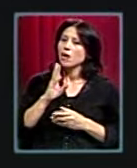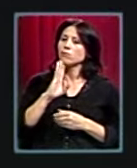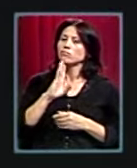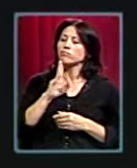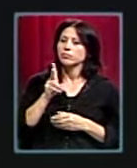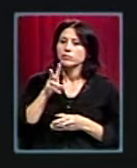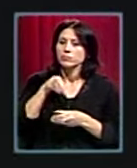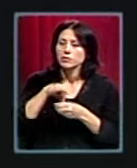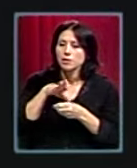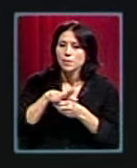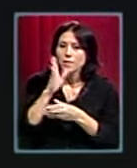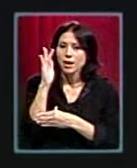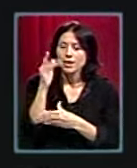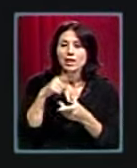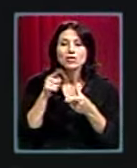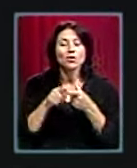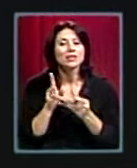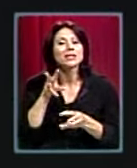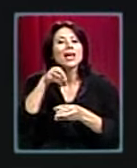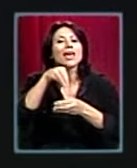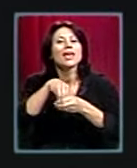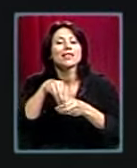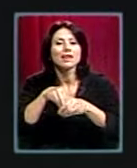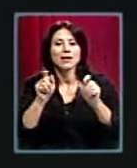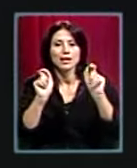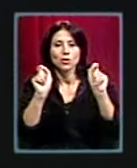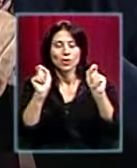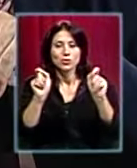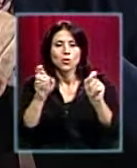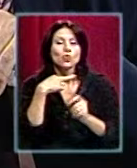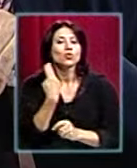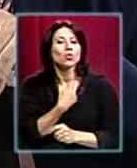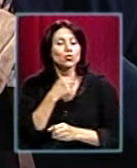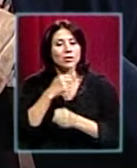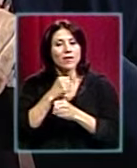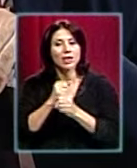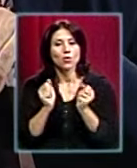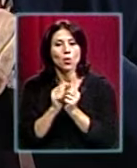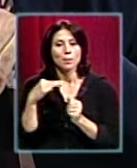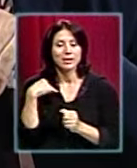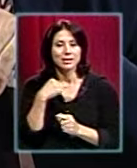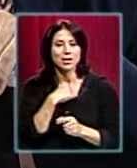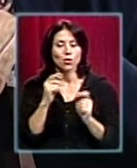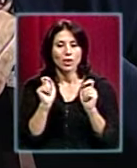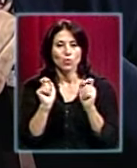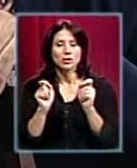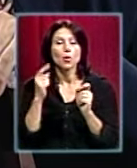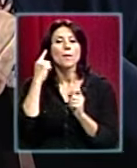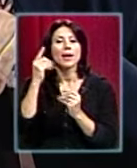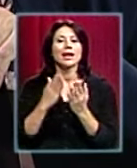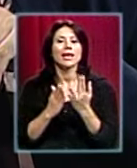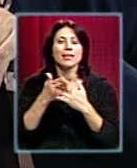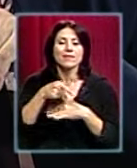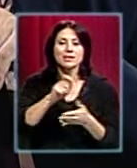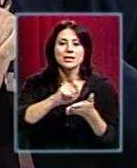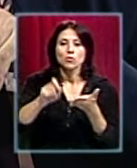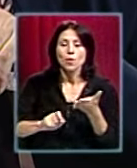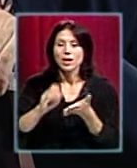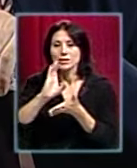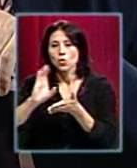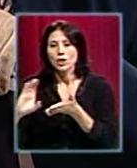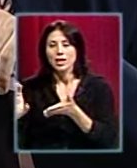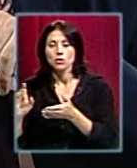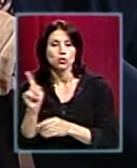de sensibilización pública y educación, y aquí estamos trabajando con el Ministerio de Educación igualmente para que a través de las escuelas y colegios